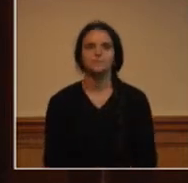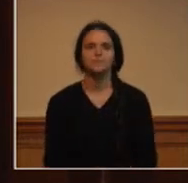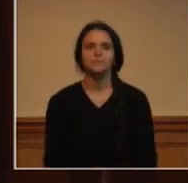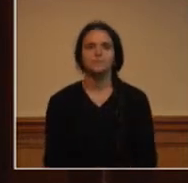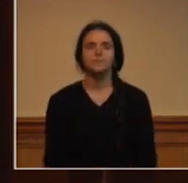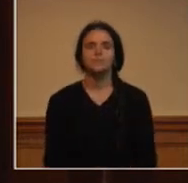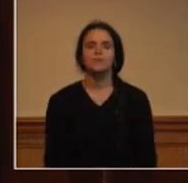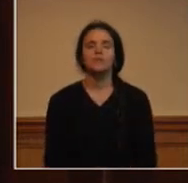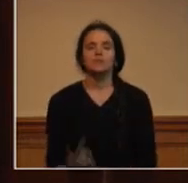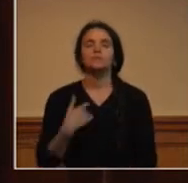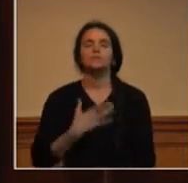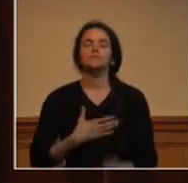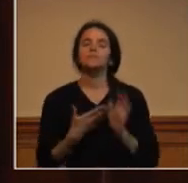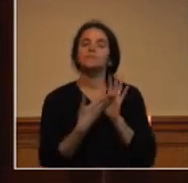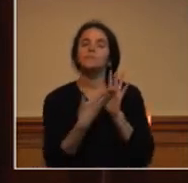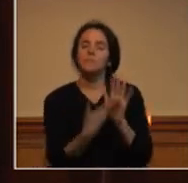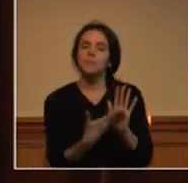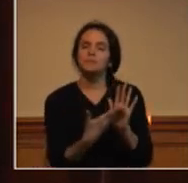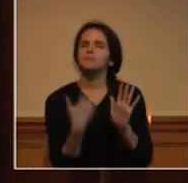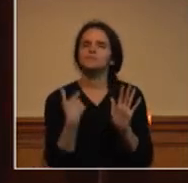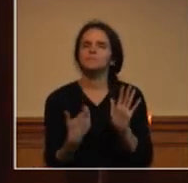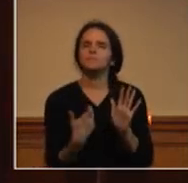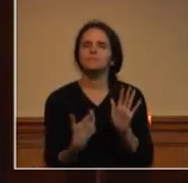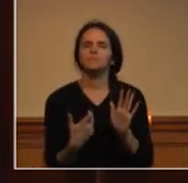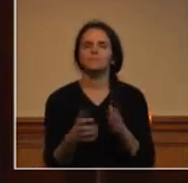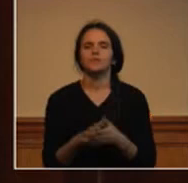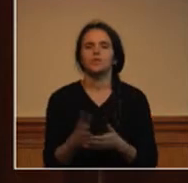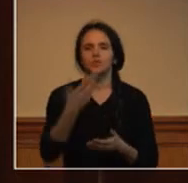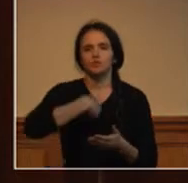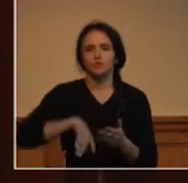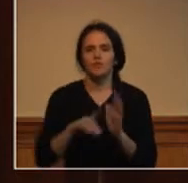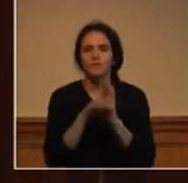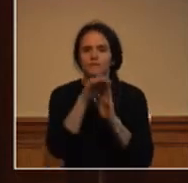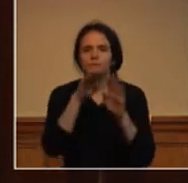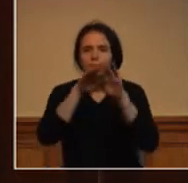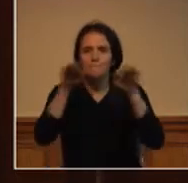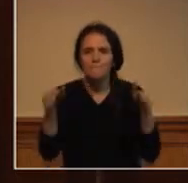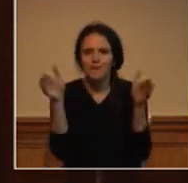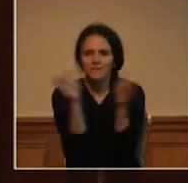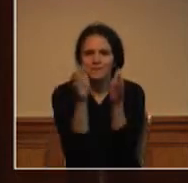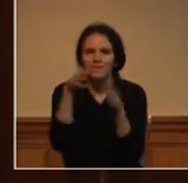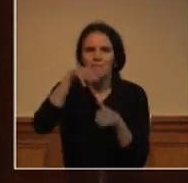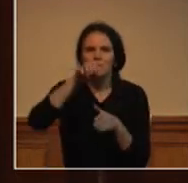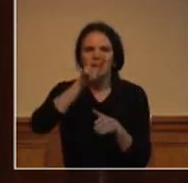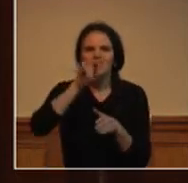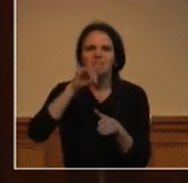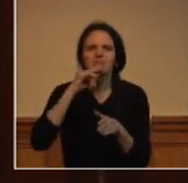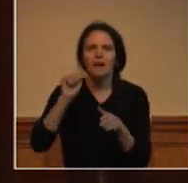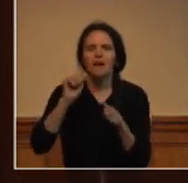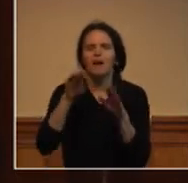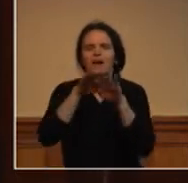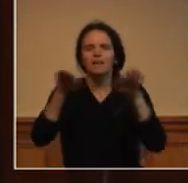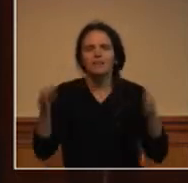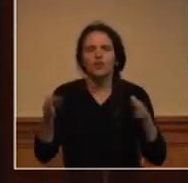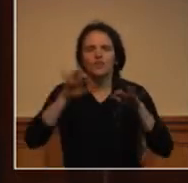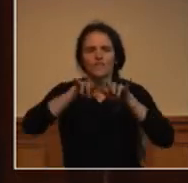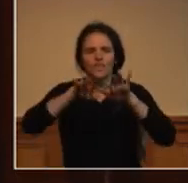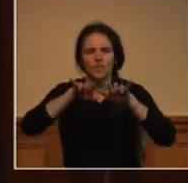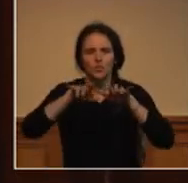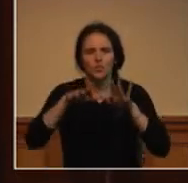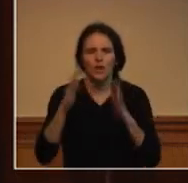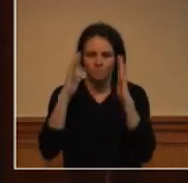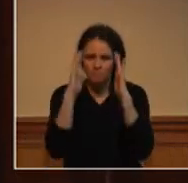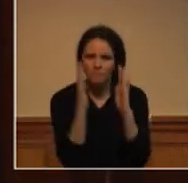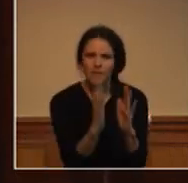mucho gusto en presentar el producto que hemos desarrollado, la mesita, nuestro escritorio virtual orientado a la estimulación